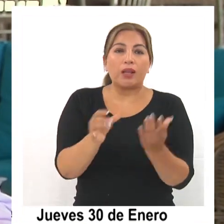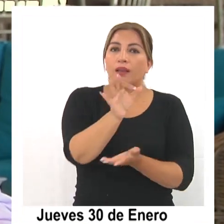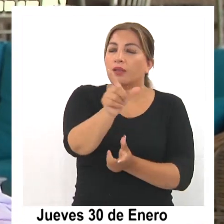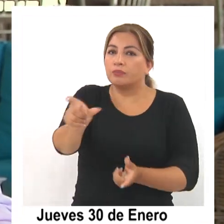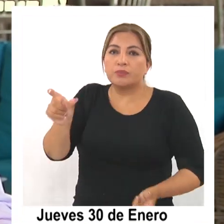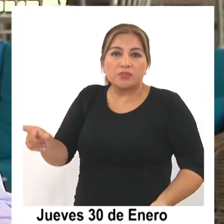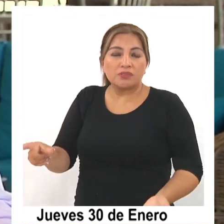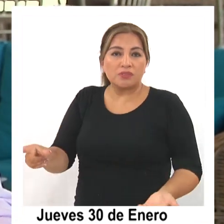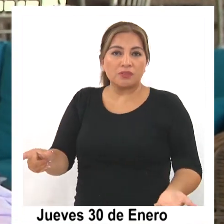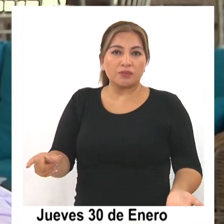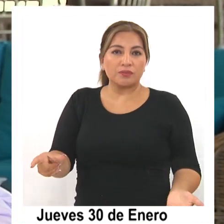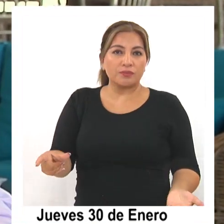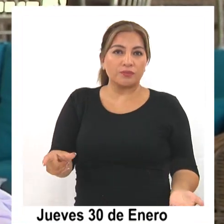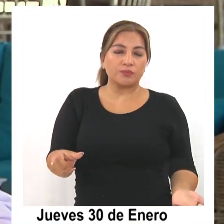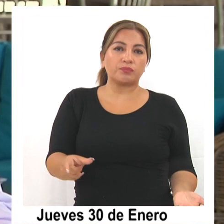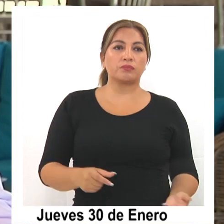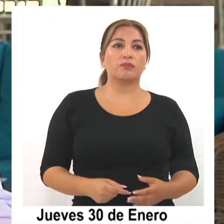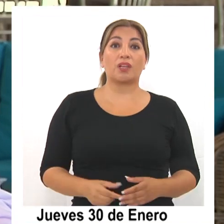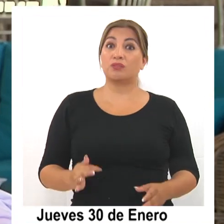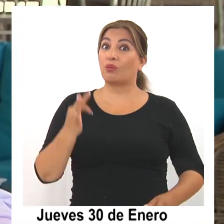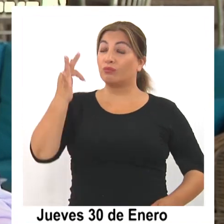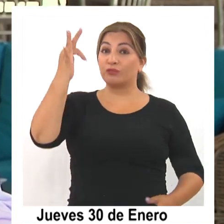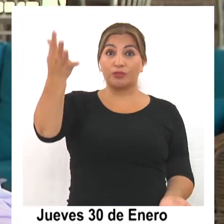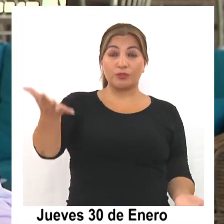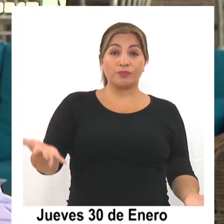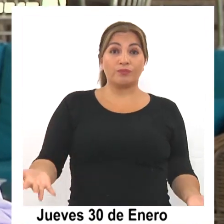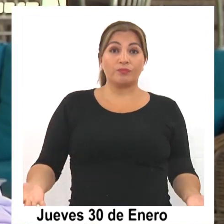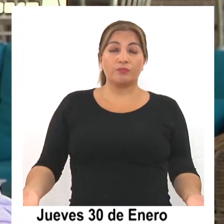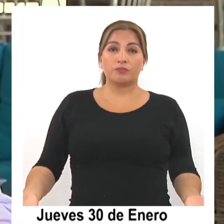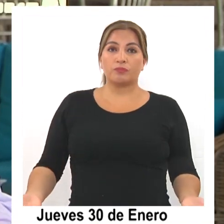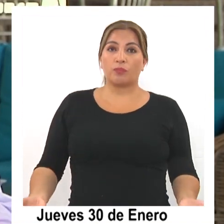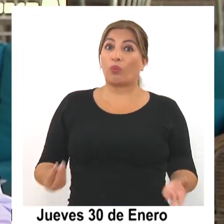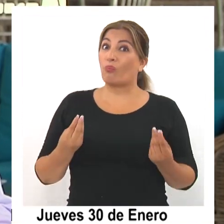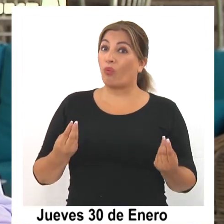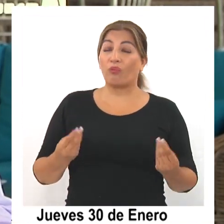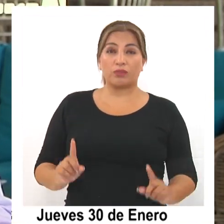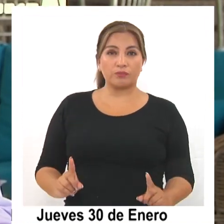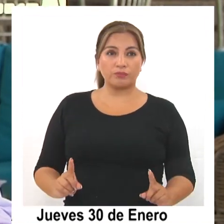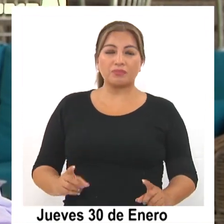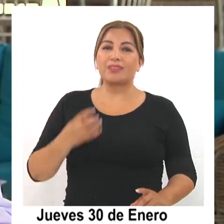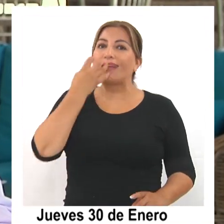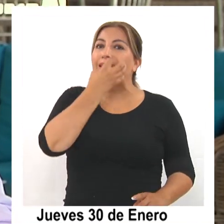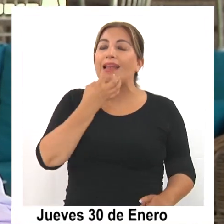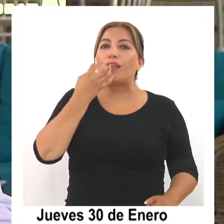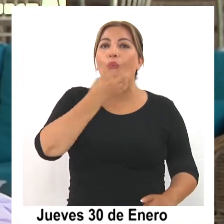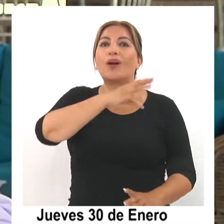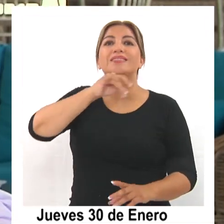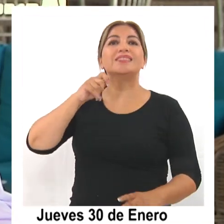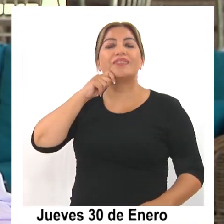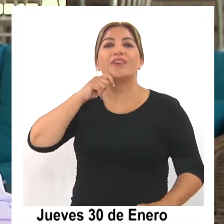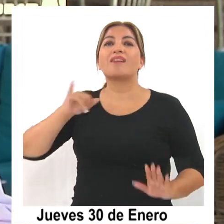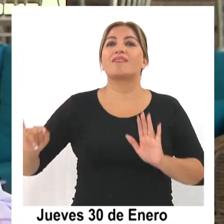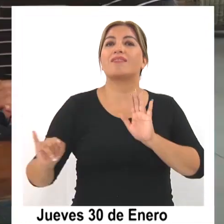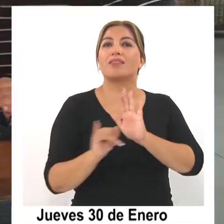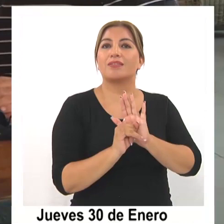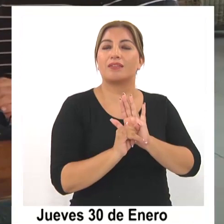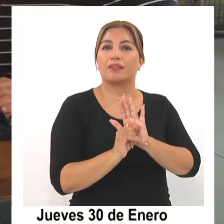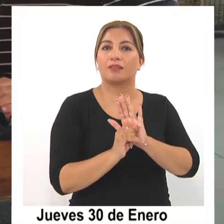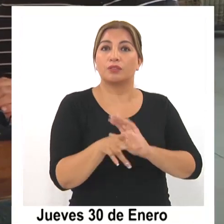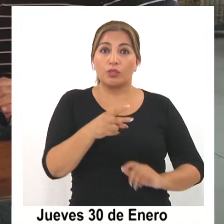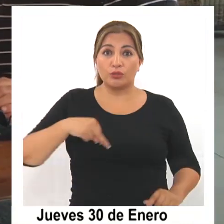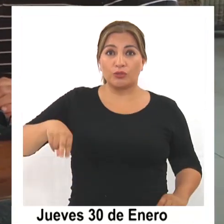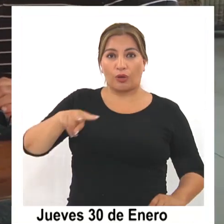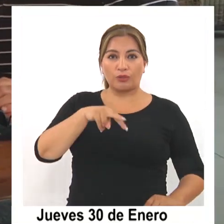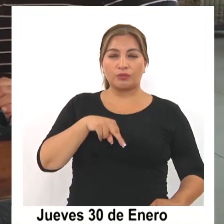pueblo la verdad es que tiene un futuro no muy esperanzador pero la lengua es parte de la identidad y es por eso que